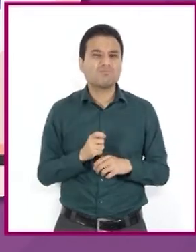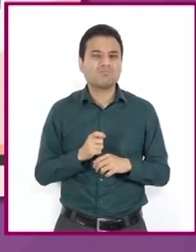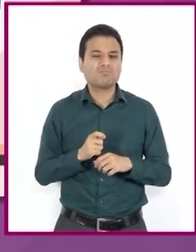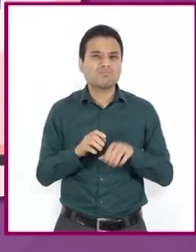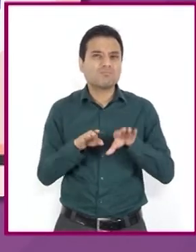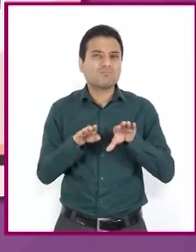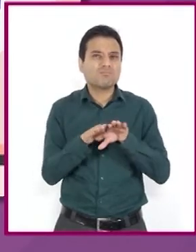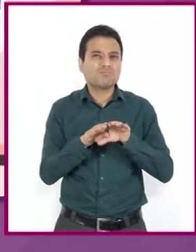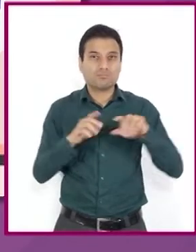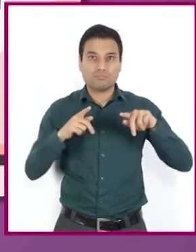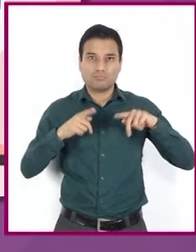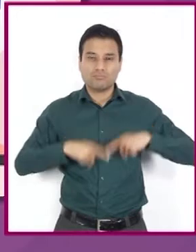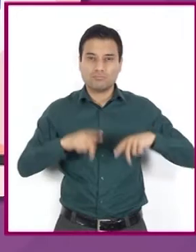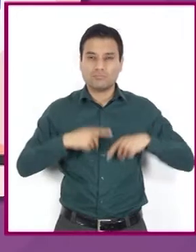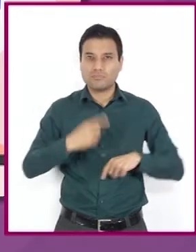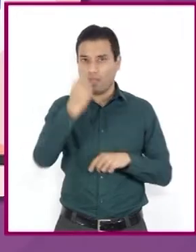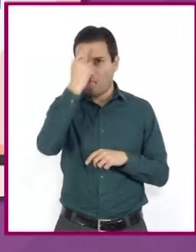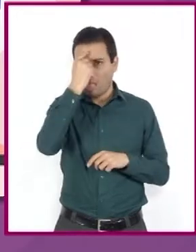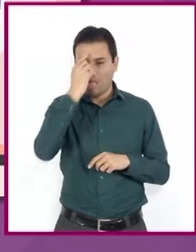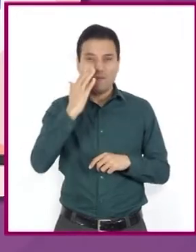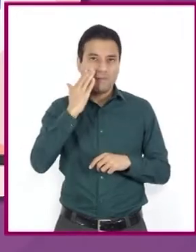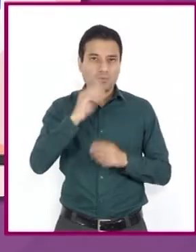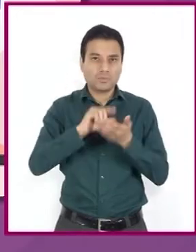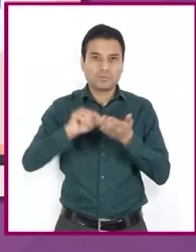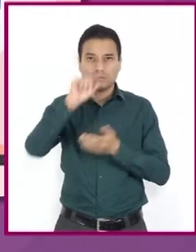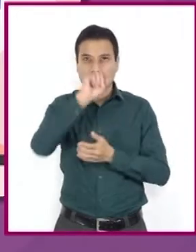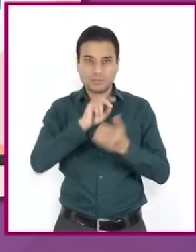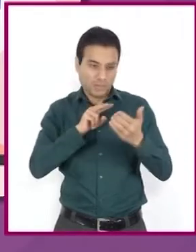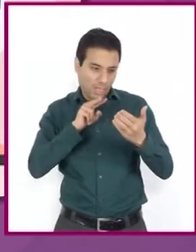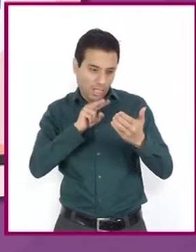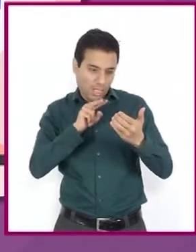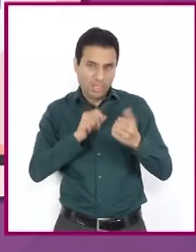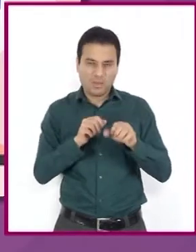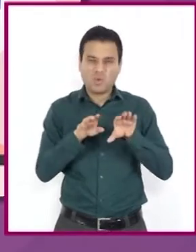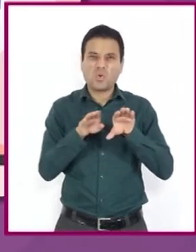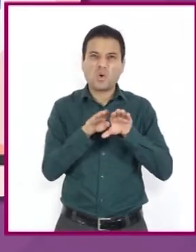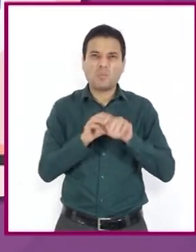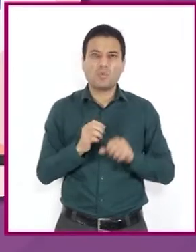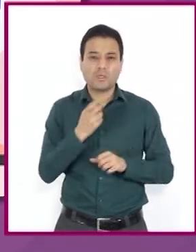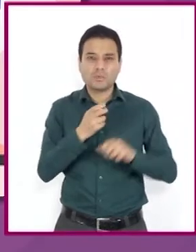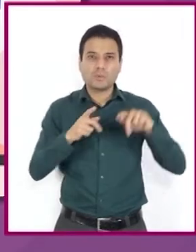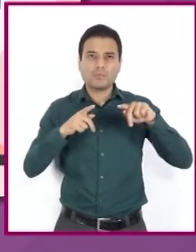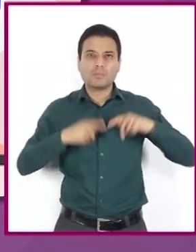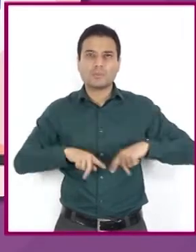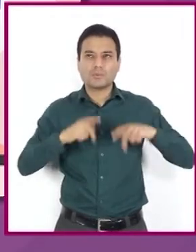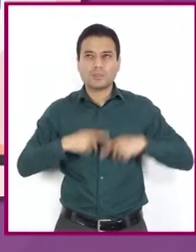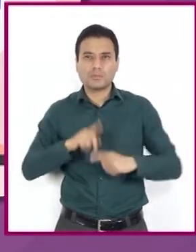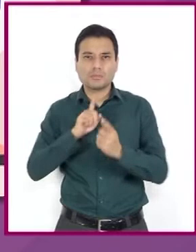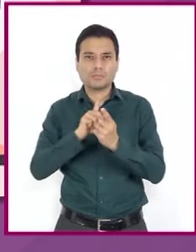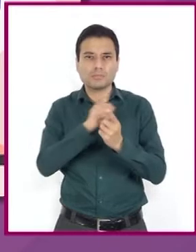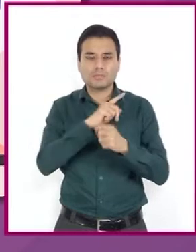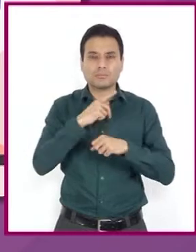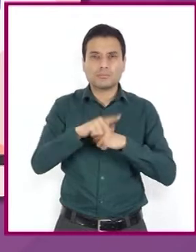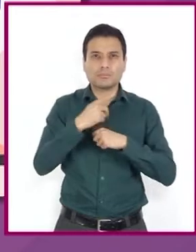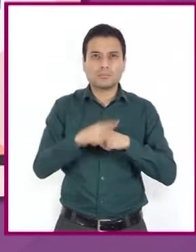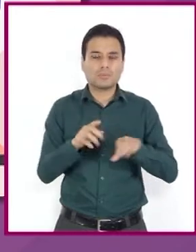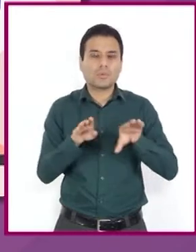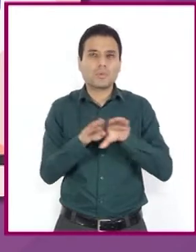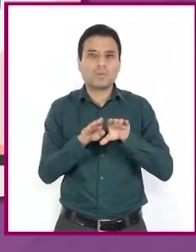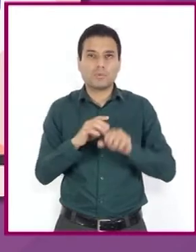con las redes sociales? ¿Cómo cambia nuestra relación con los demás y cómo nos vemos a nosotros